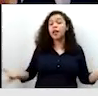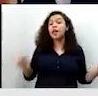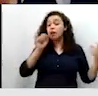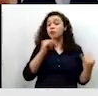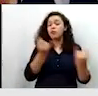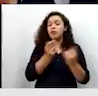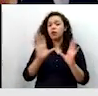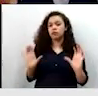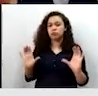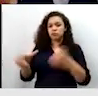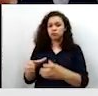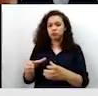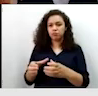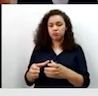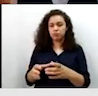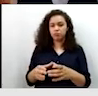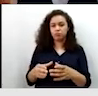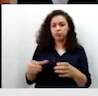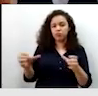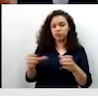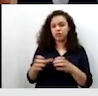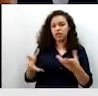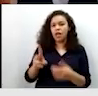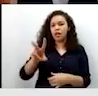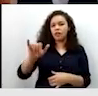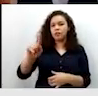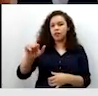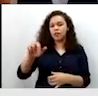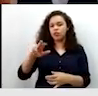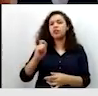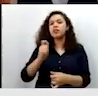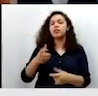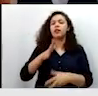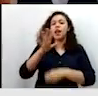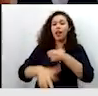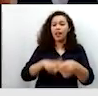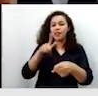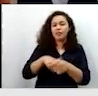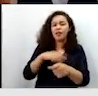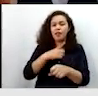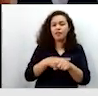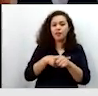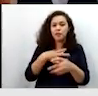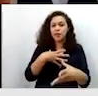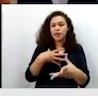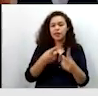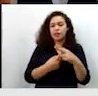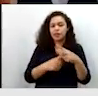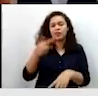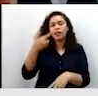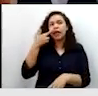comunidad proliferen vectores. Vectores me refiero a aquellos animalitos que nos pueden generar una enfermedad, como